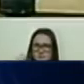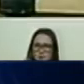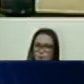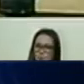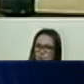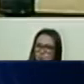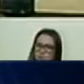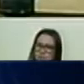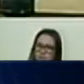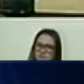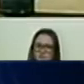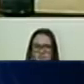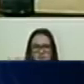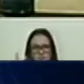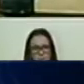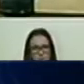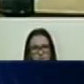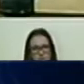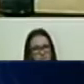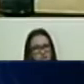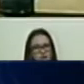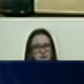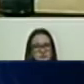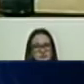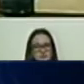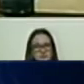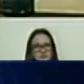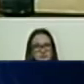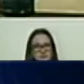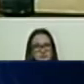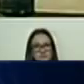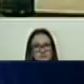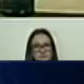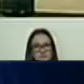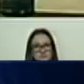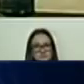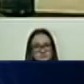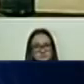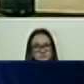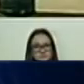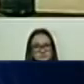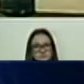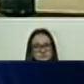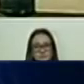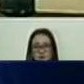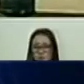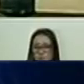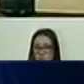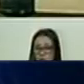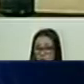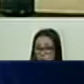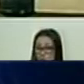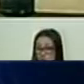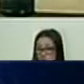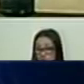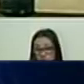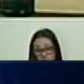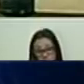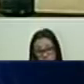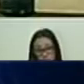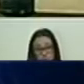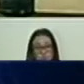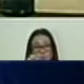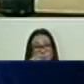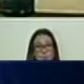culturas, de las ideas políticas y de las ideologías existentes, producto de las luchas de nuestros pueblos de todos estos años.